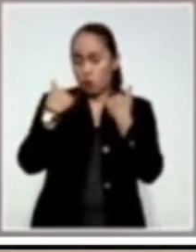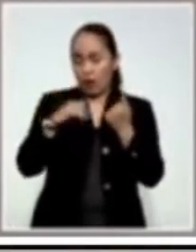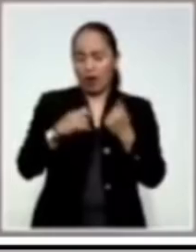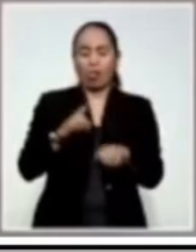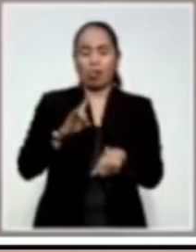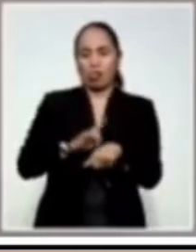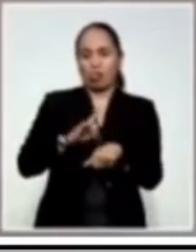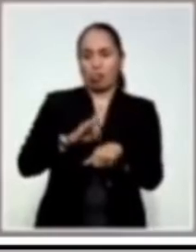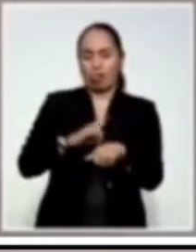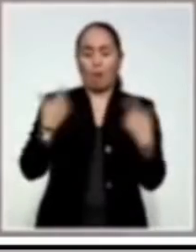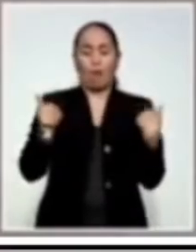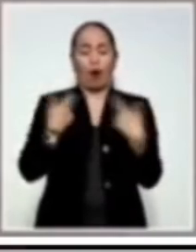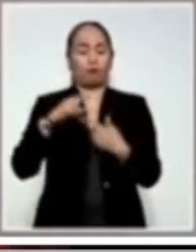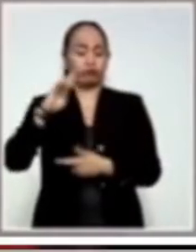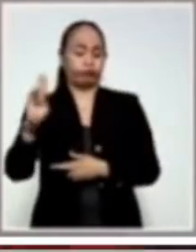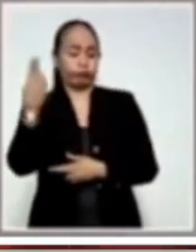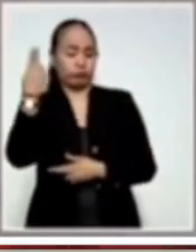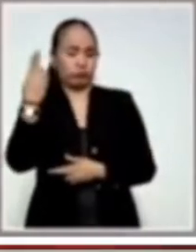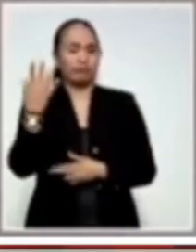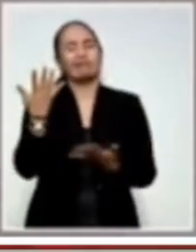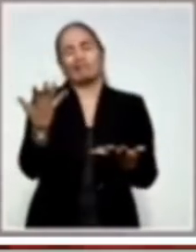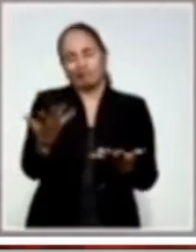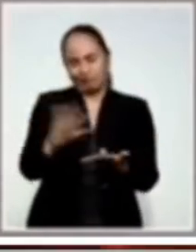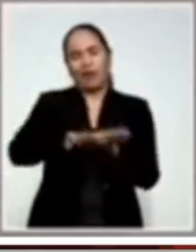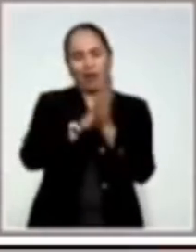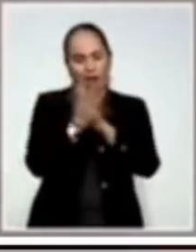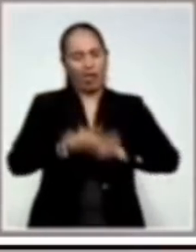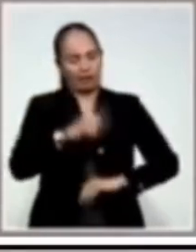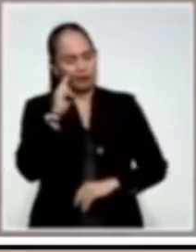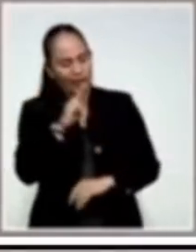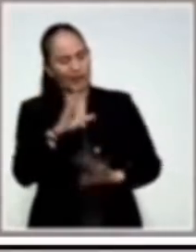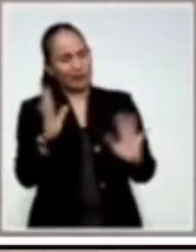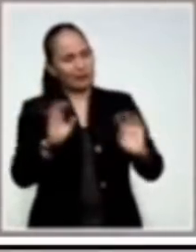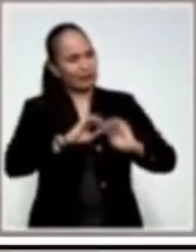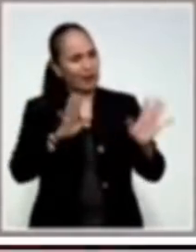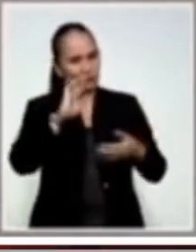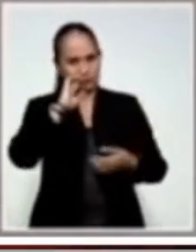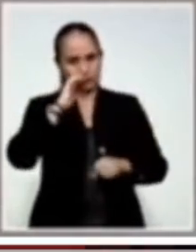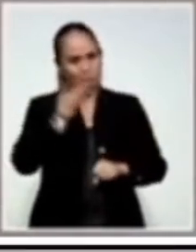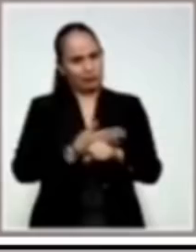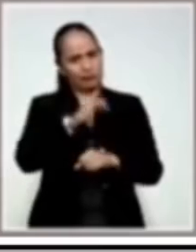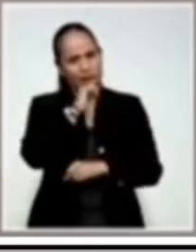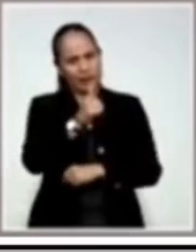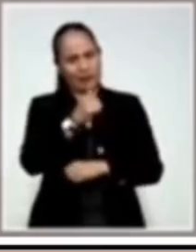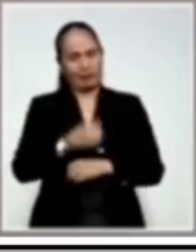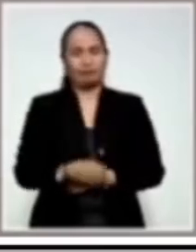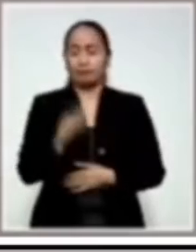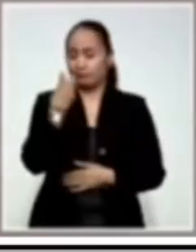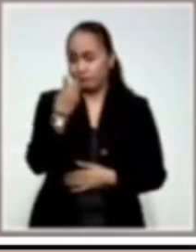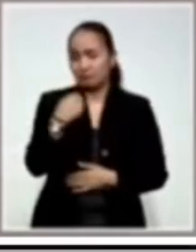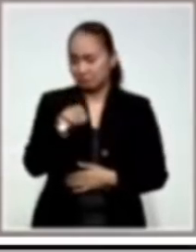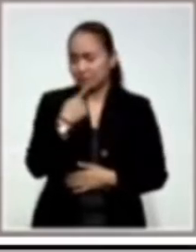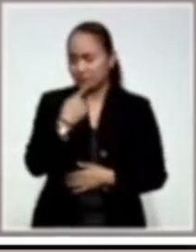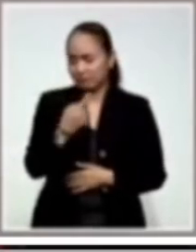uno es irresponsable. Eso es lo que yo dije. Nada más. Si uno hace